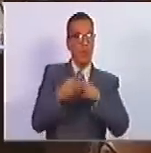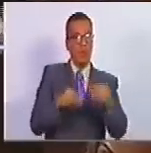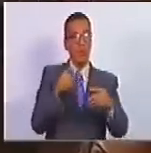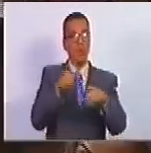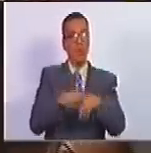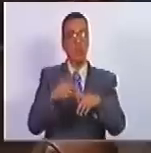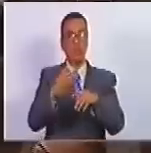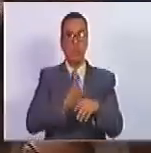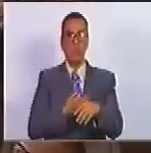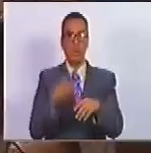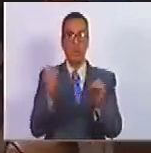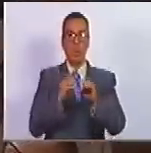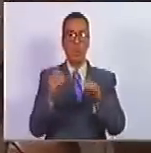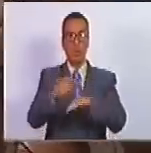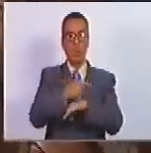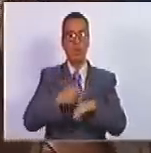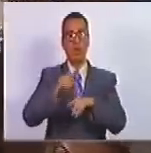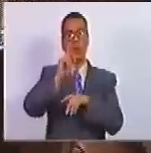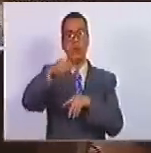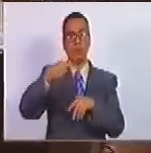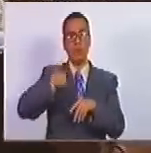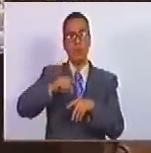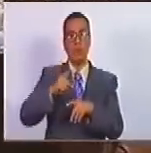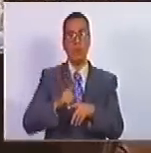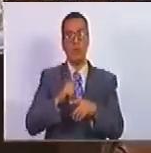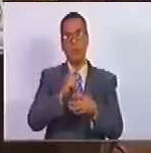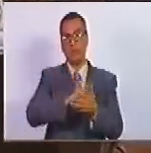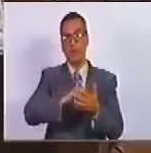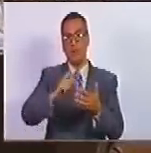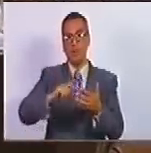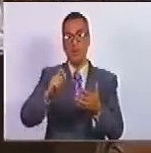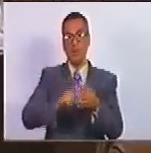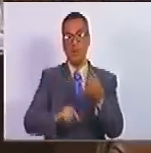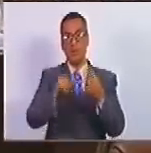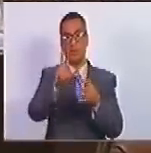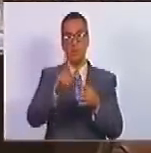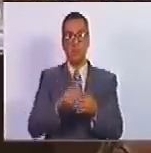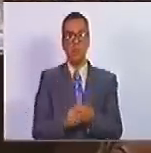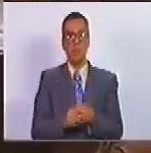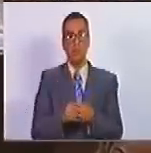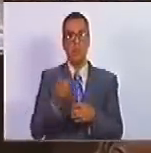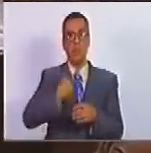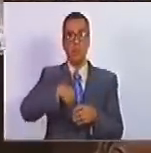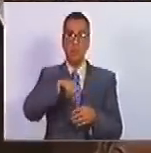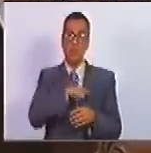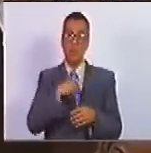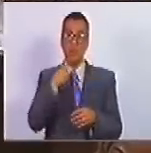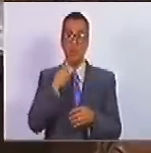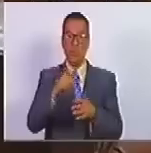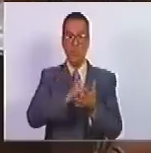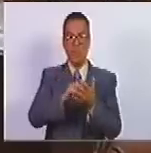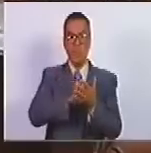directamente la alcaldía o las gobernaciones, como también pueden contratar terceros. Y cuando nosotros hablamos del artículo